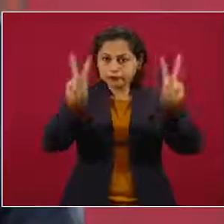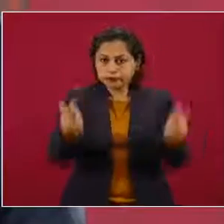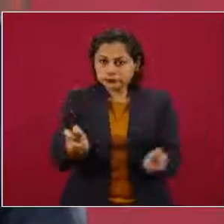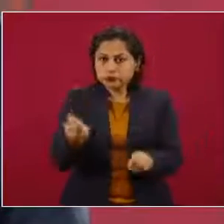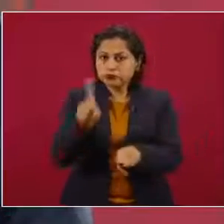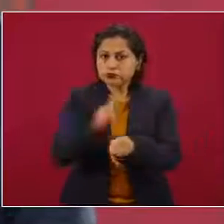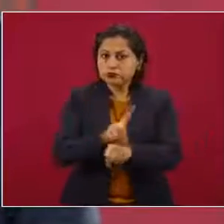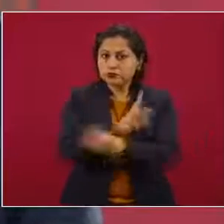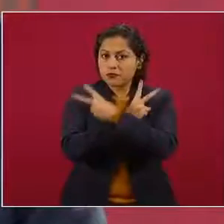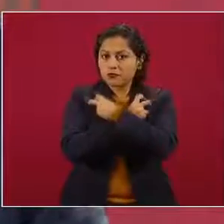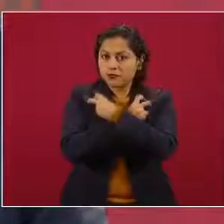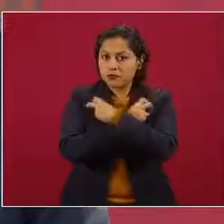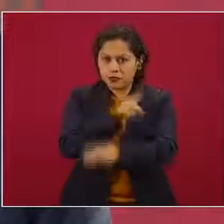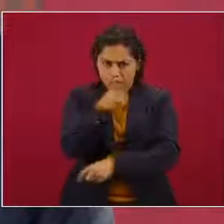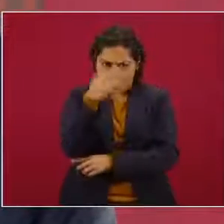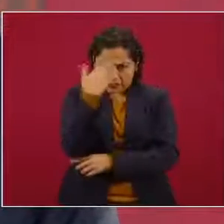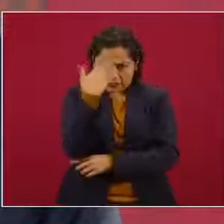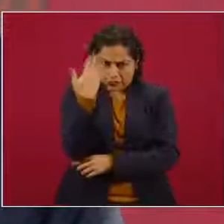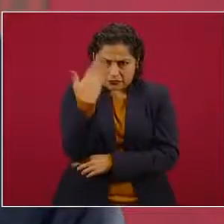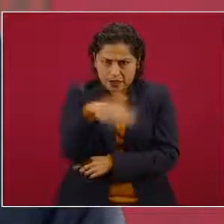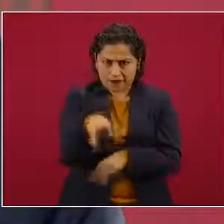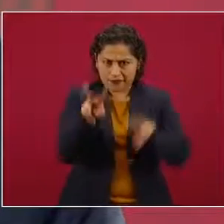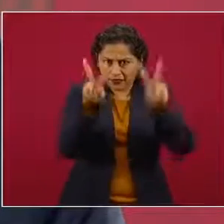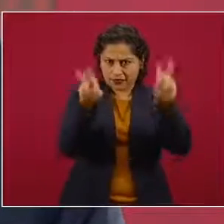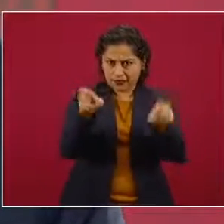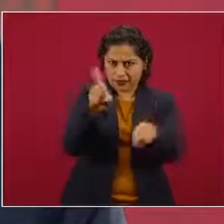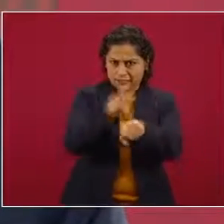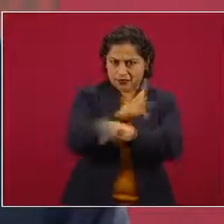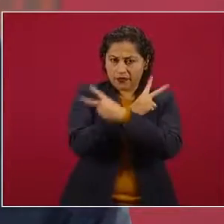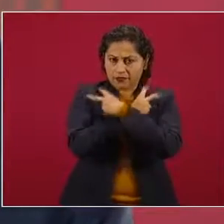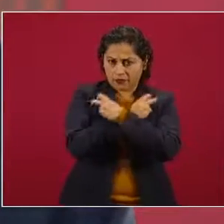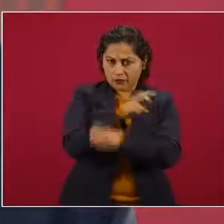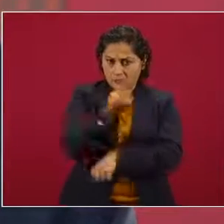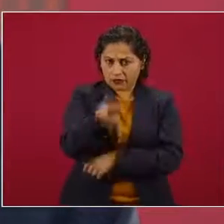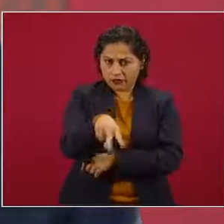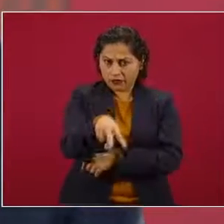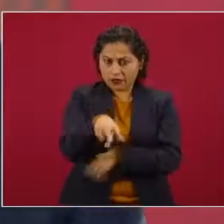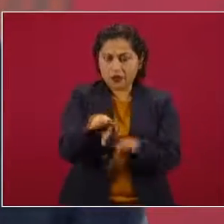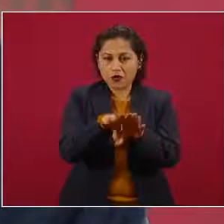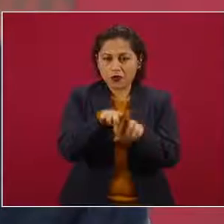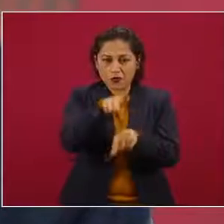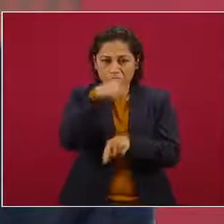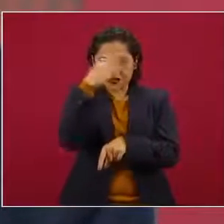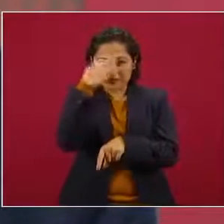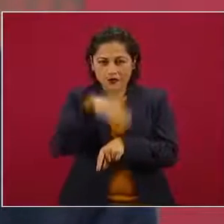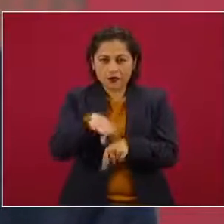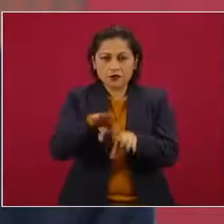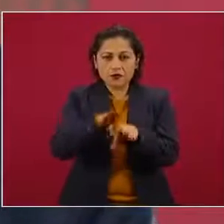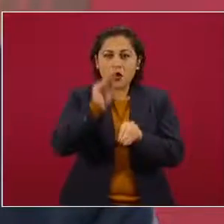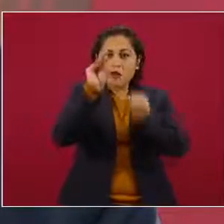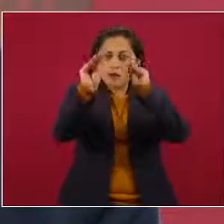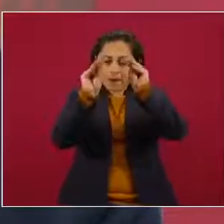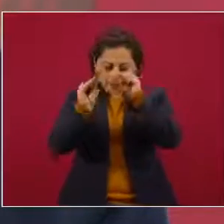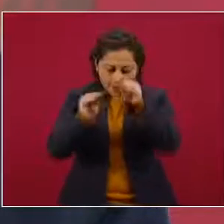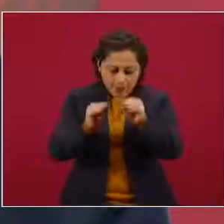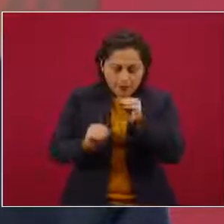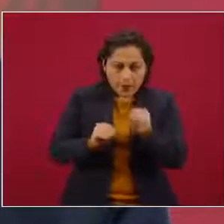ustedes de los altares de muertos, de cómo se adornan, lo que